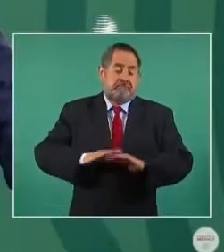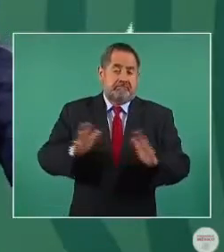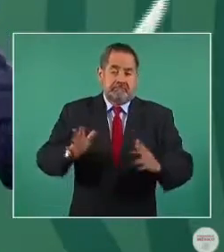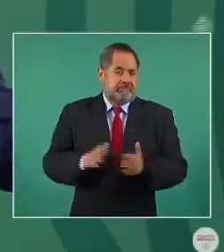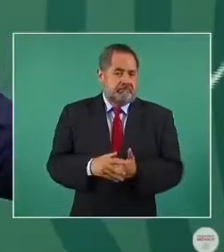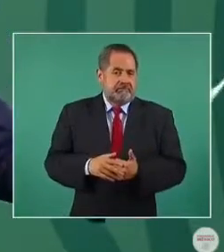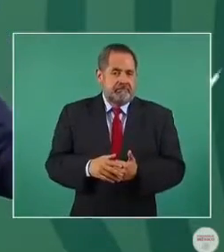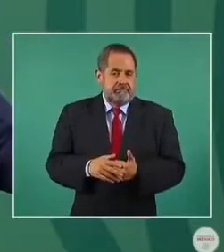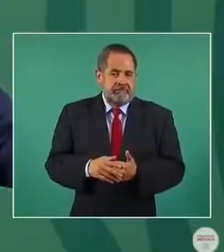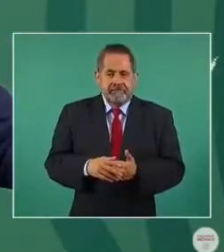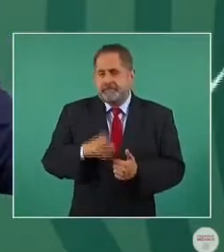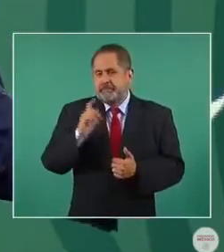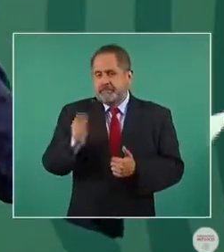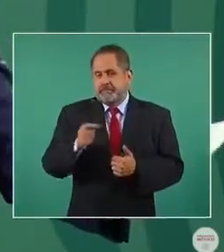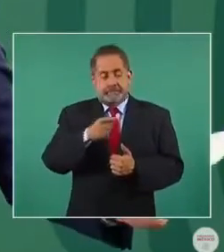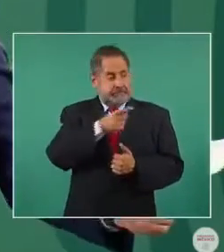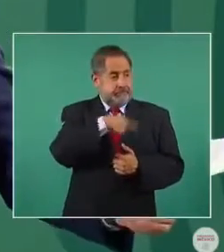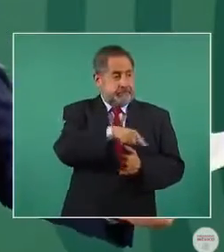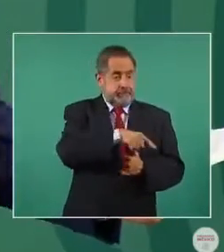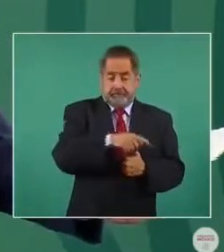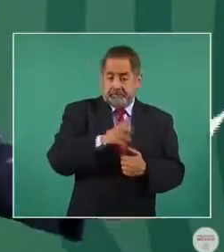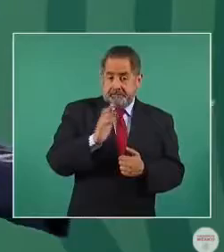Entonces, si ya él